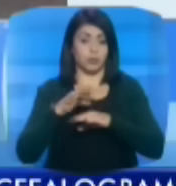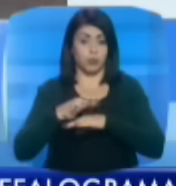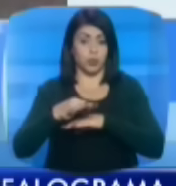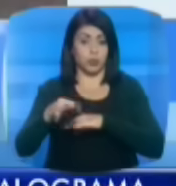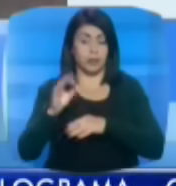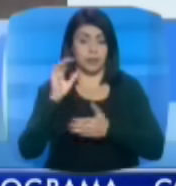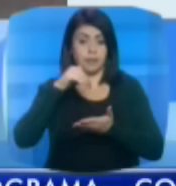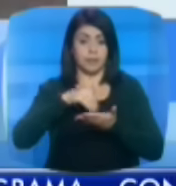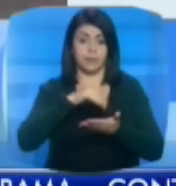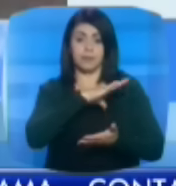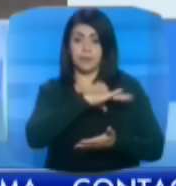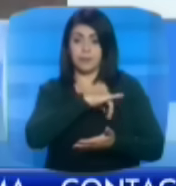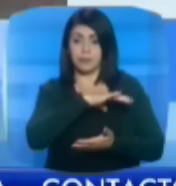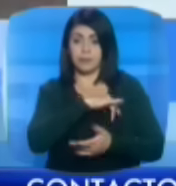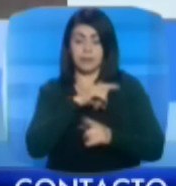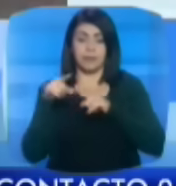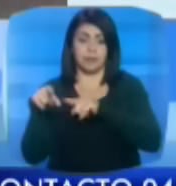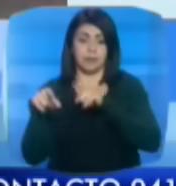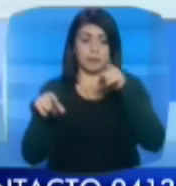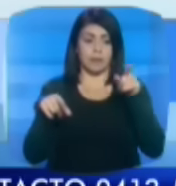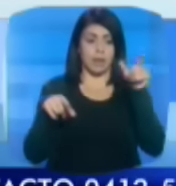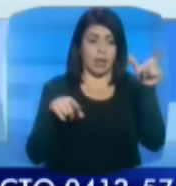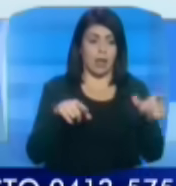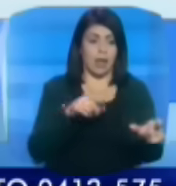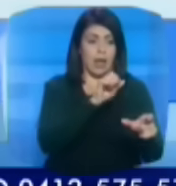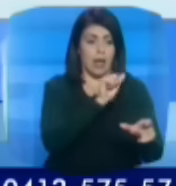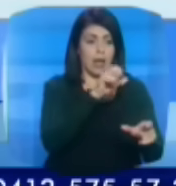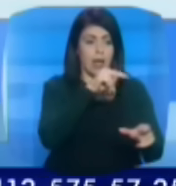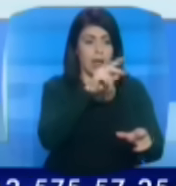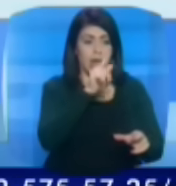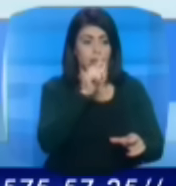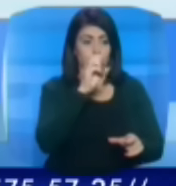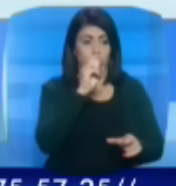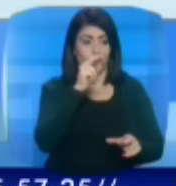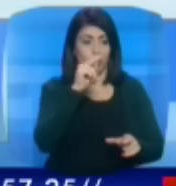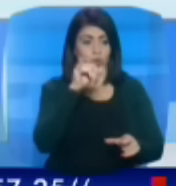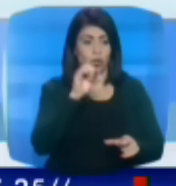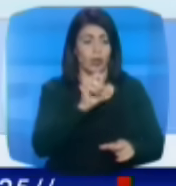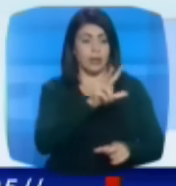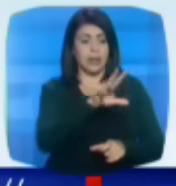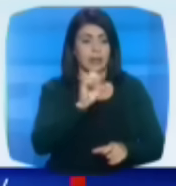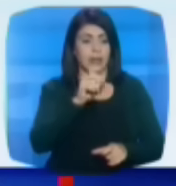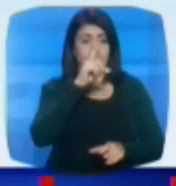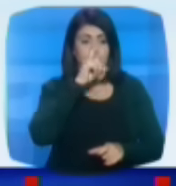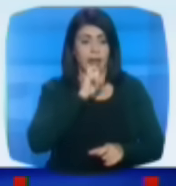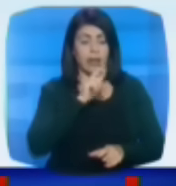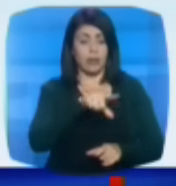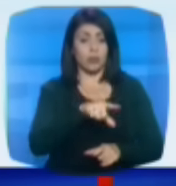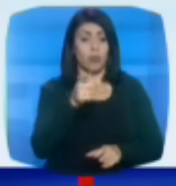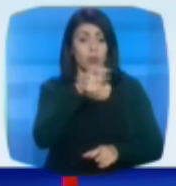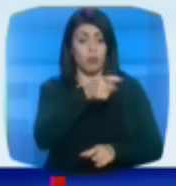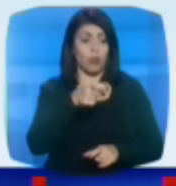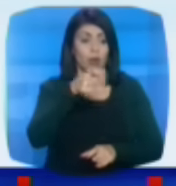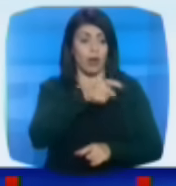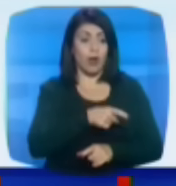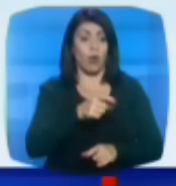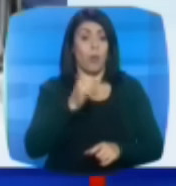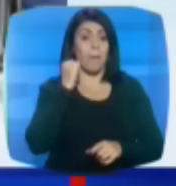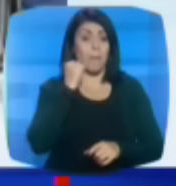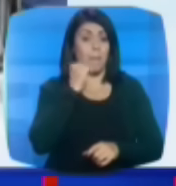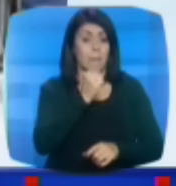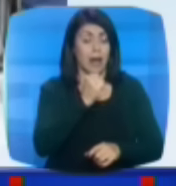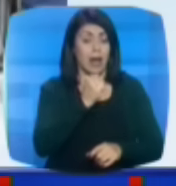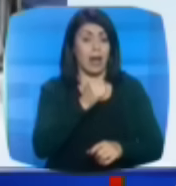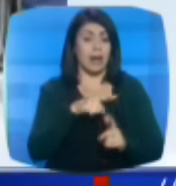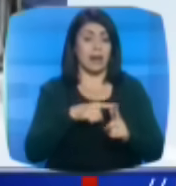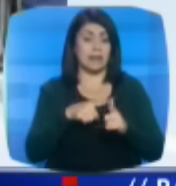municipal Maracay del CICPC y Antonio Ceballos Olivero, de 30 años de edad, alias El Pintao, buscado como un criminal